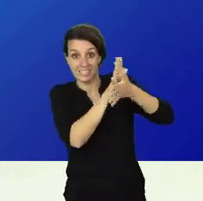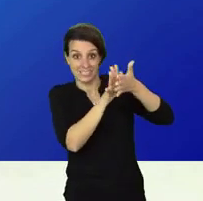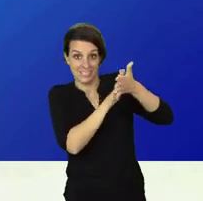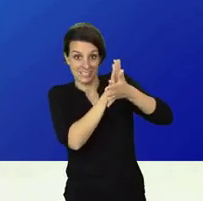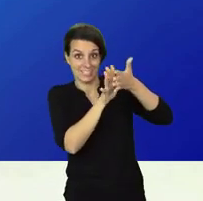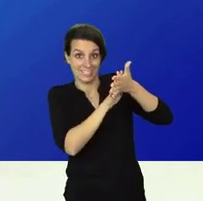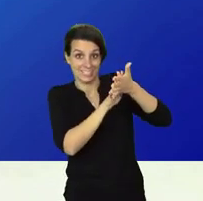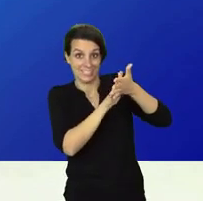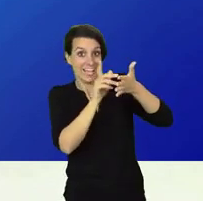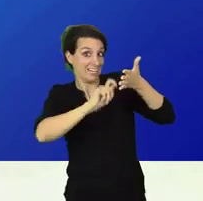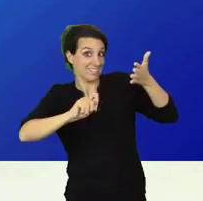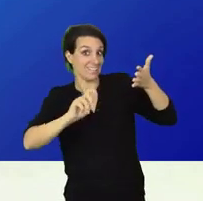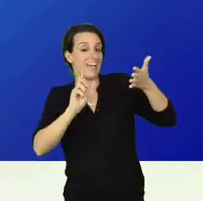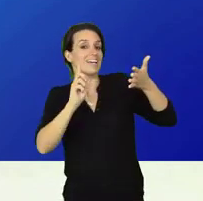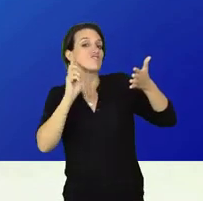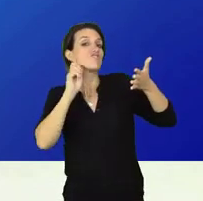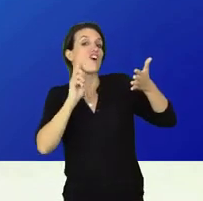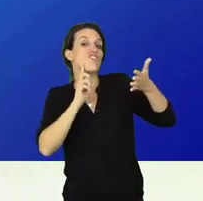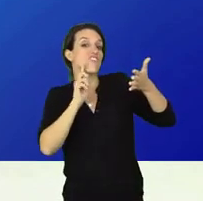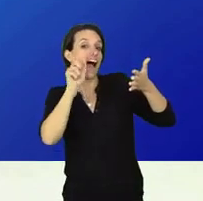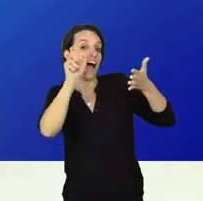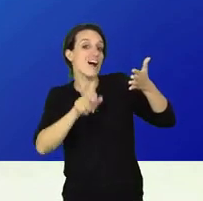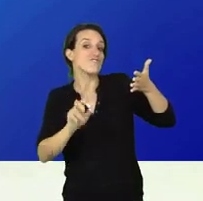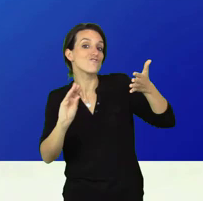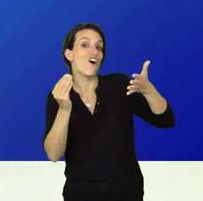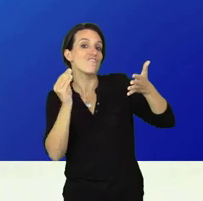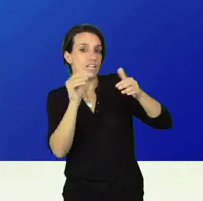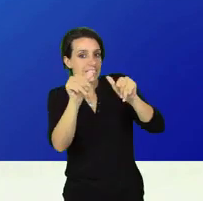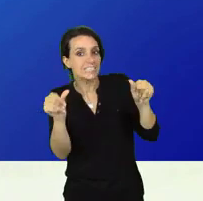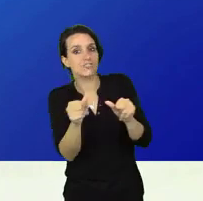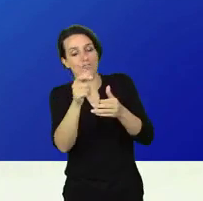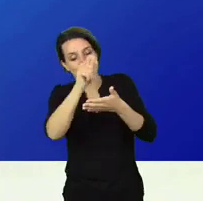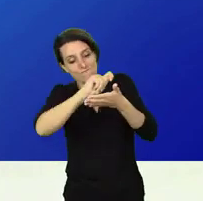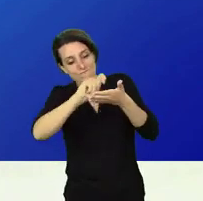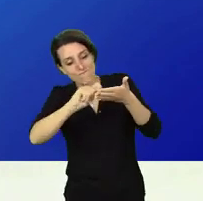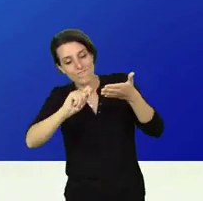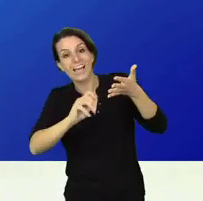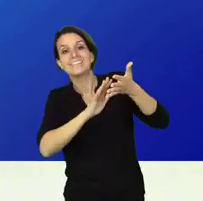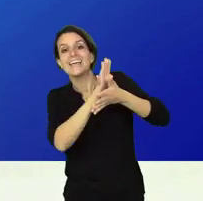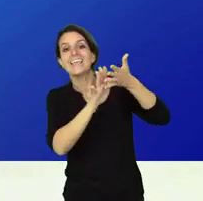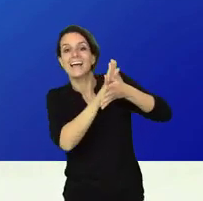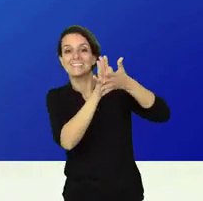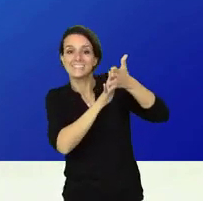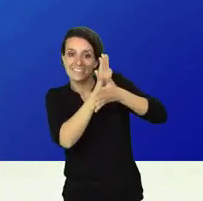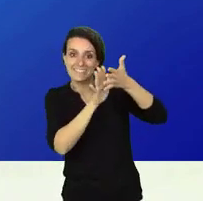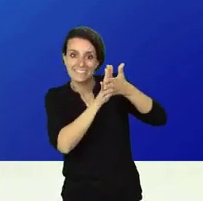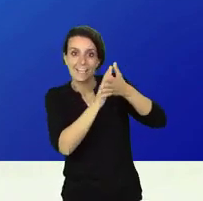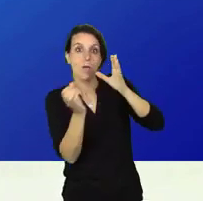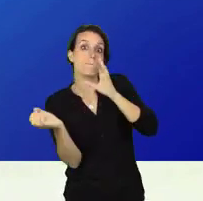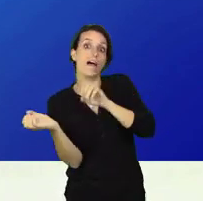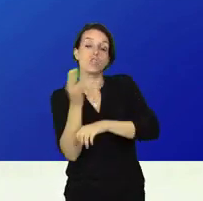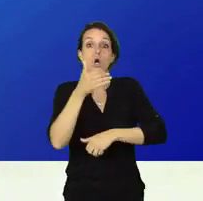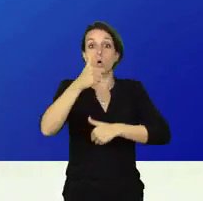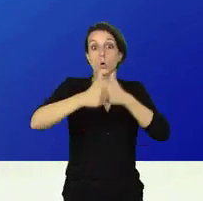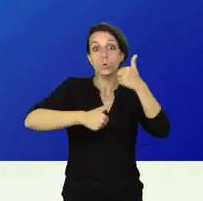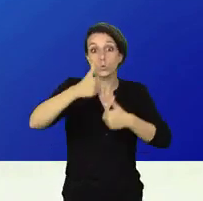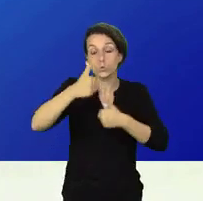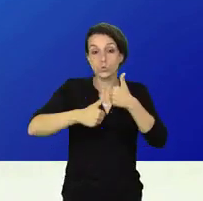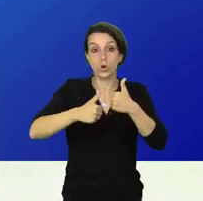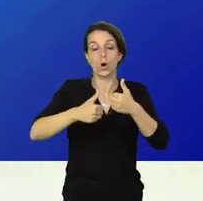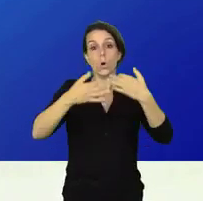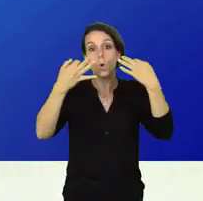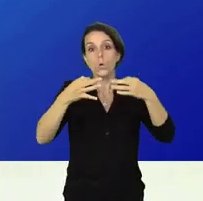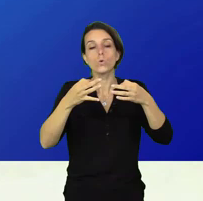es una persona joven, sorda, que hizo su guión en lengua de señas y lo envió a un concurso. Ese